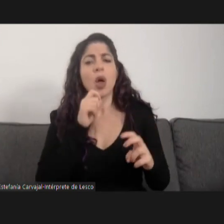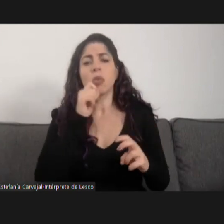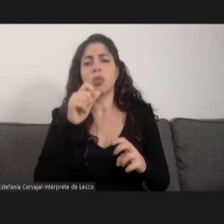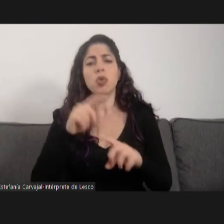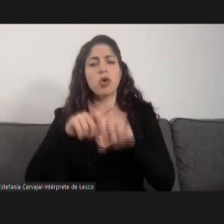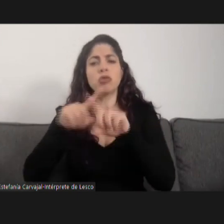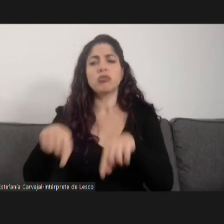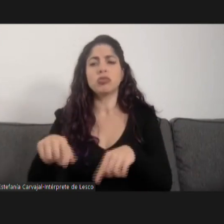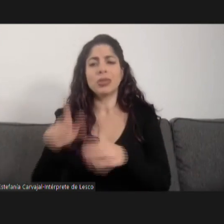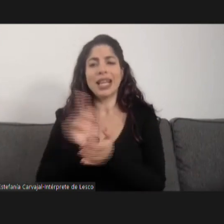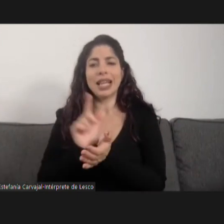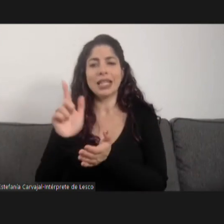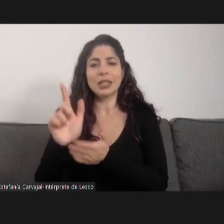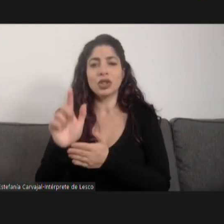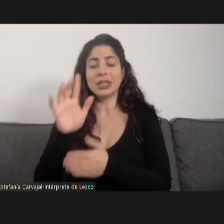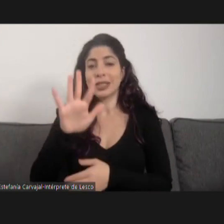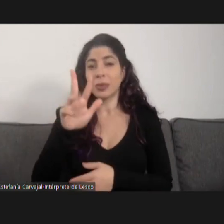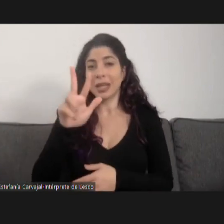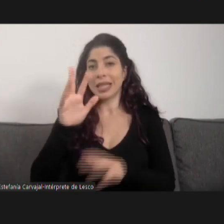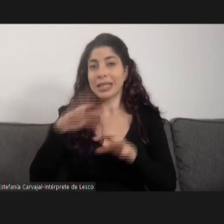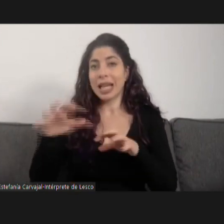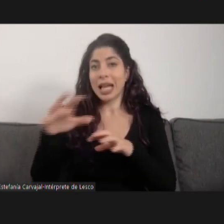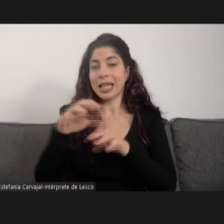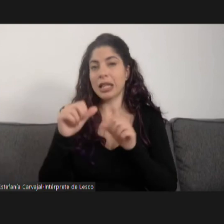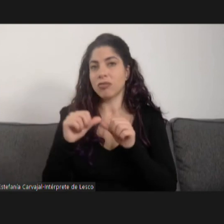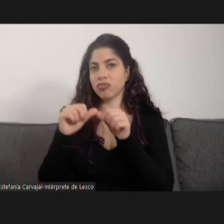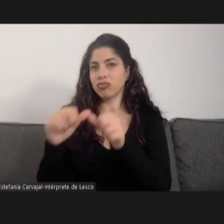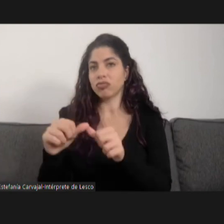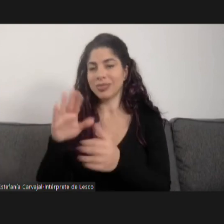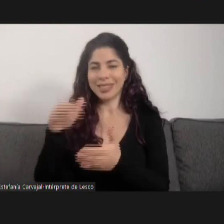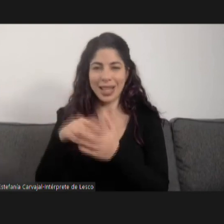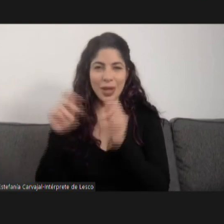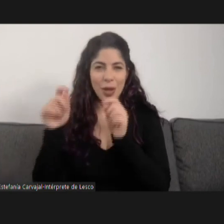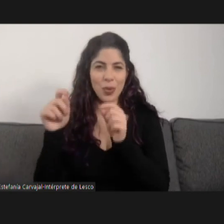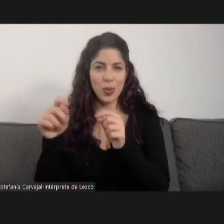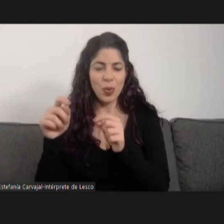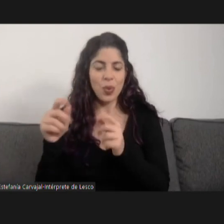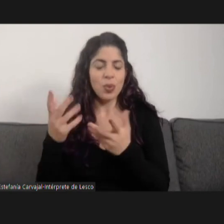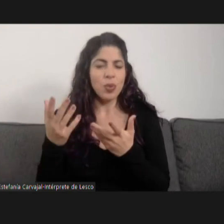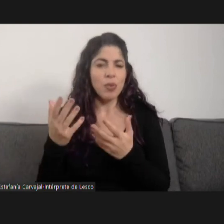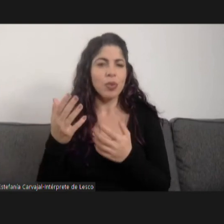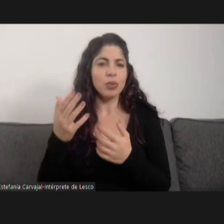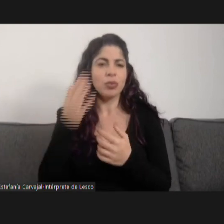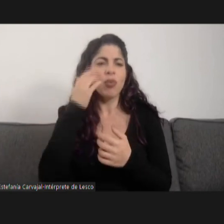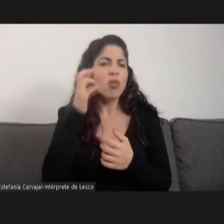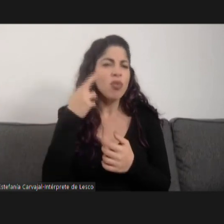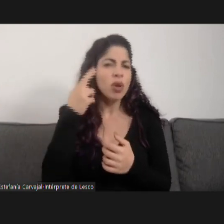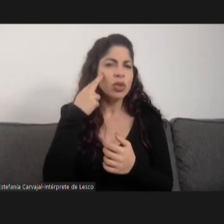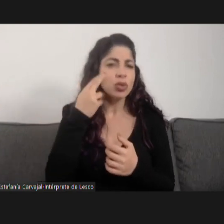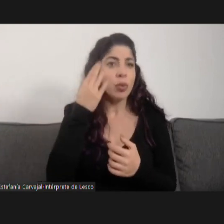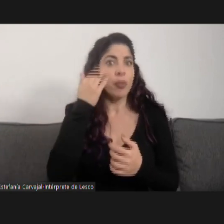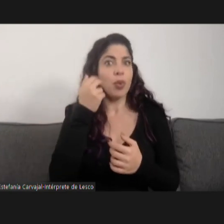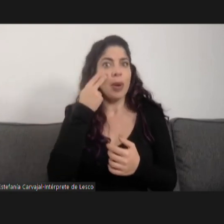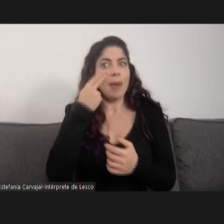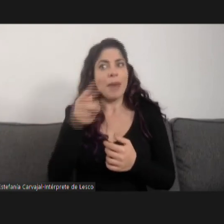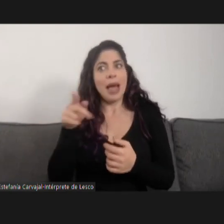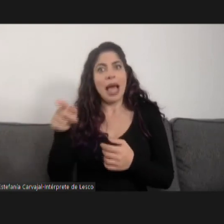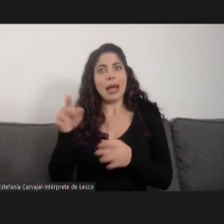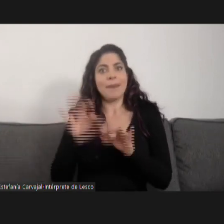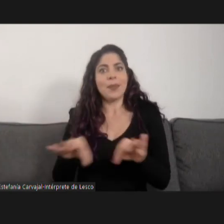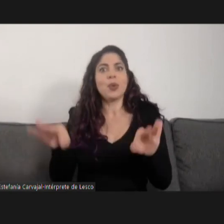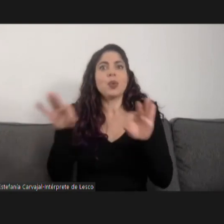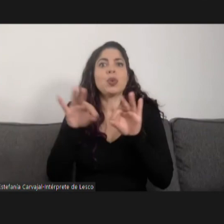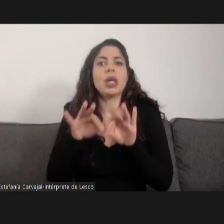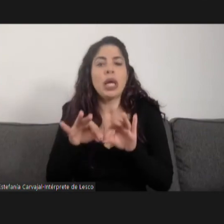lecciones en los 53 cantones de los centros educativos, ya que se consideran como focos